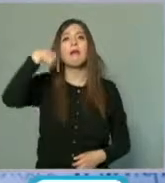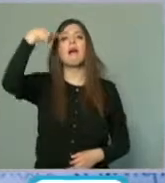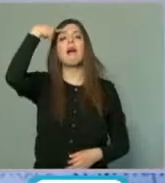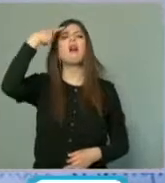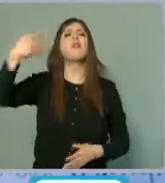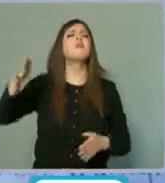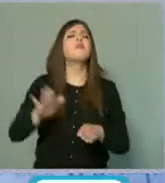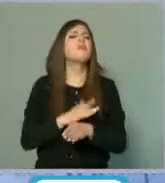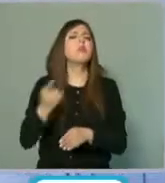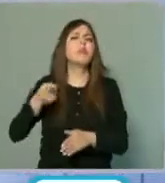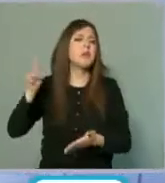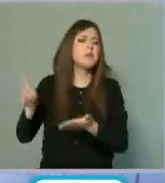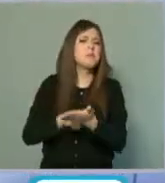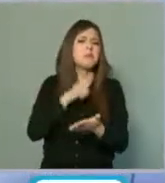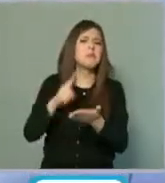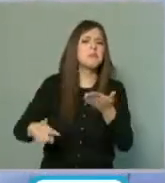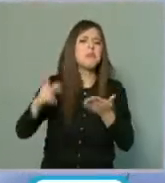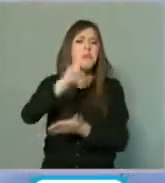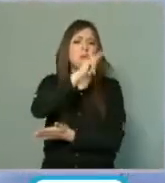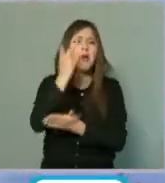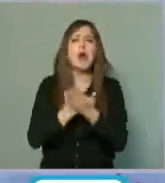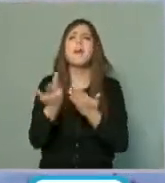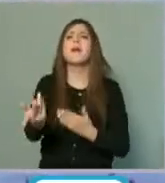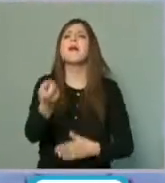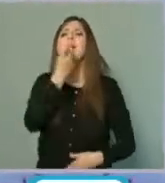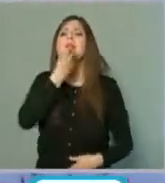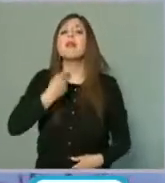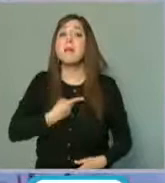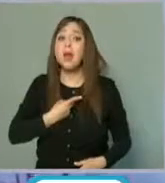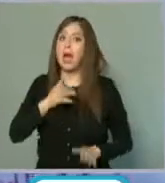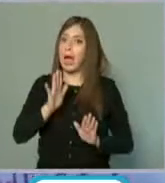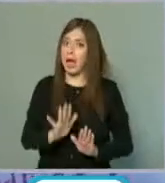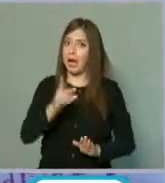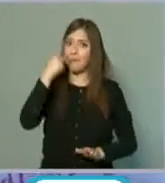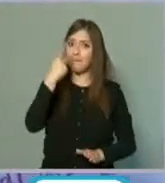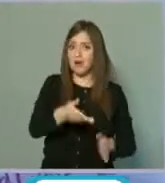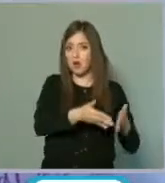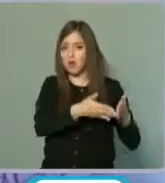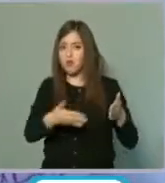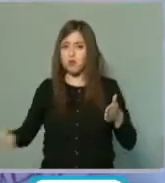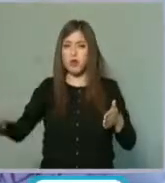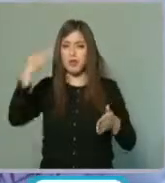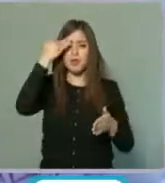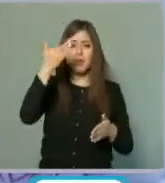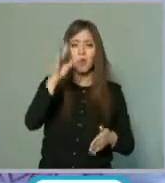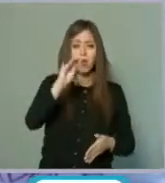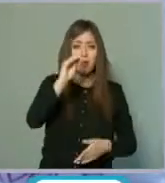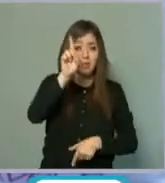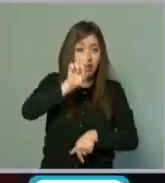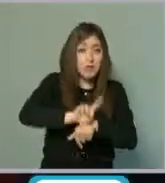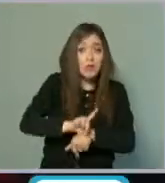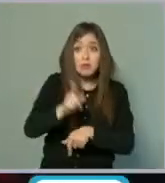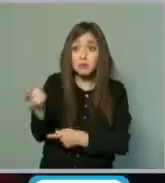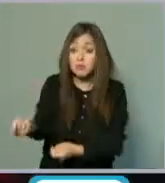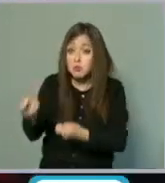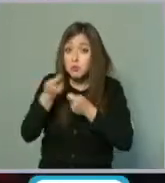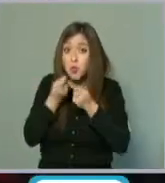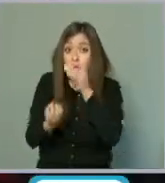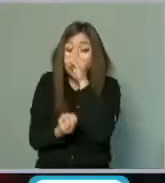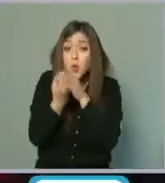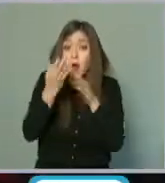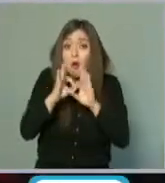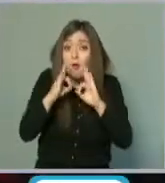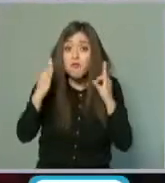suspendido, por qué tiene que ser suspendido el programa y sobre todo le ordena en un plazo de 90 días que dé estas pruebas y en caso de que no las presente esta nueva